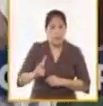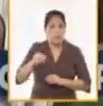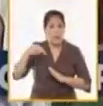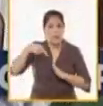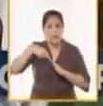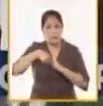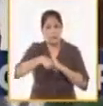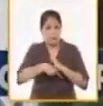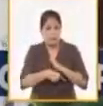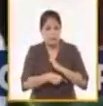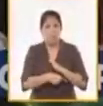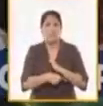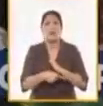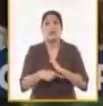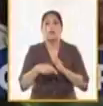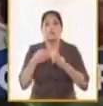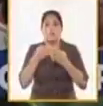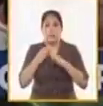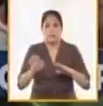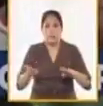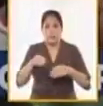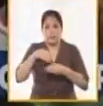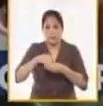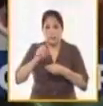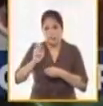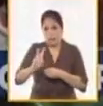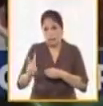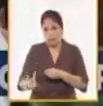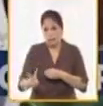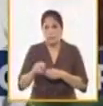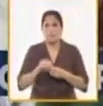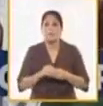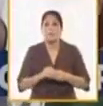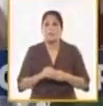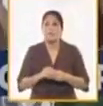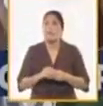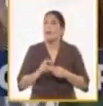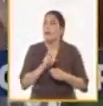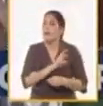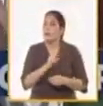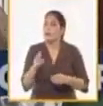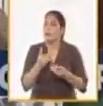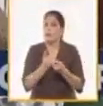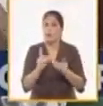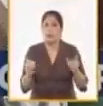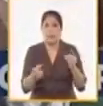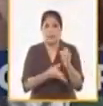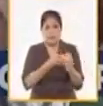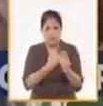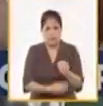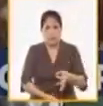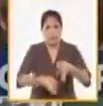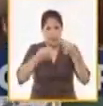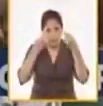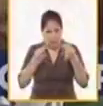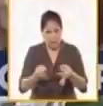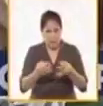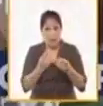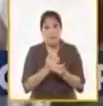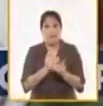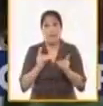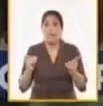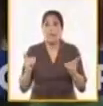profundización de la paz, de la revolución, de la democracia verdadera, de la democracia